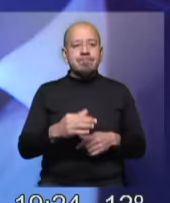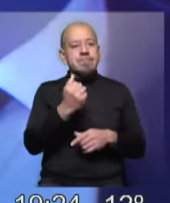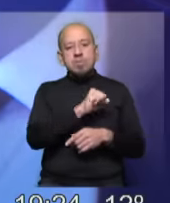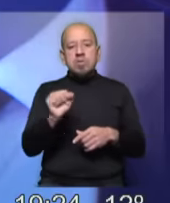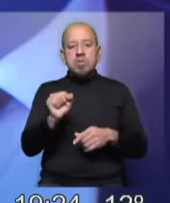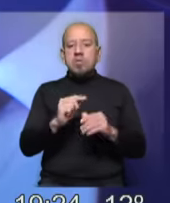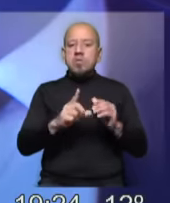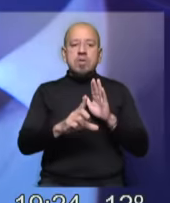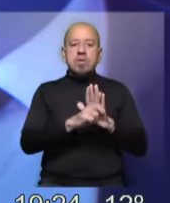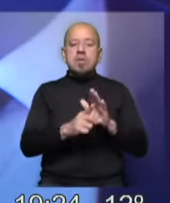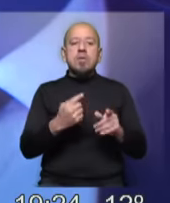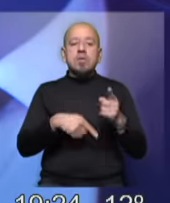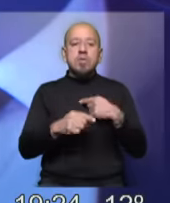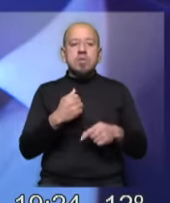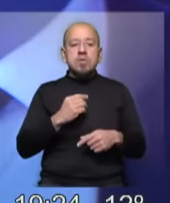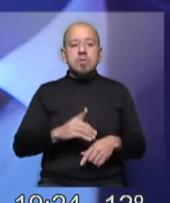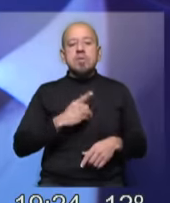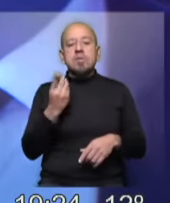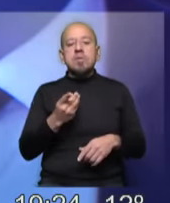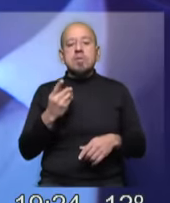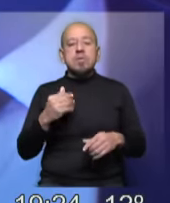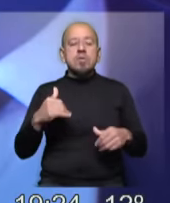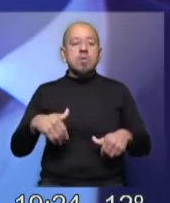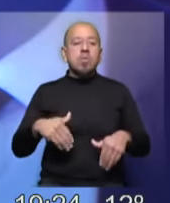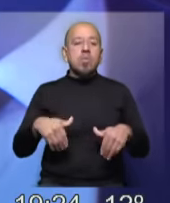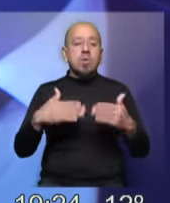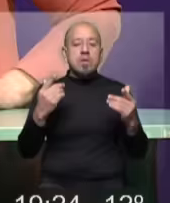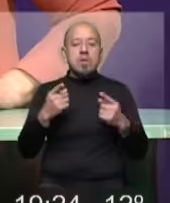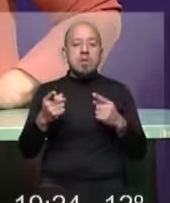tranquila, y creo que la dignidad está por arriba de cualquier cargo que pueda tener. Gracias, Julieta, por el...